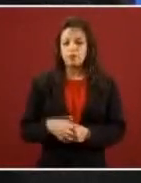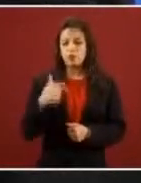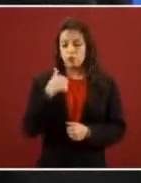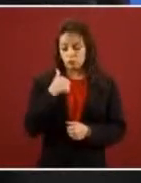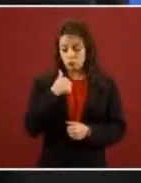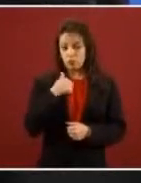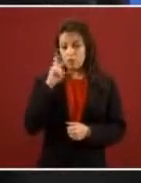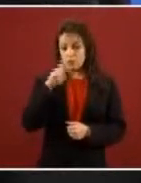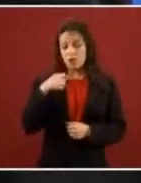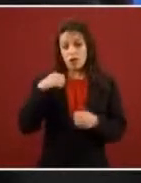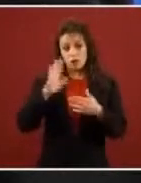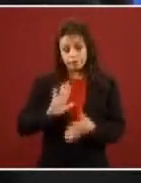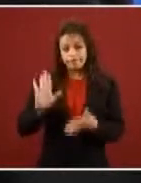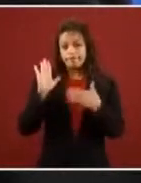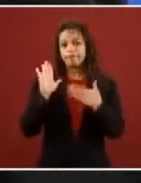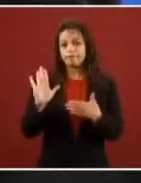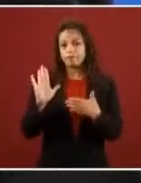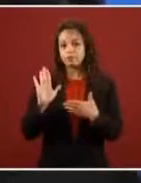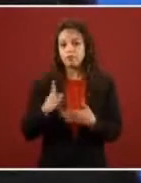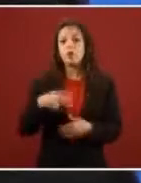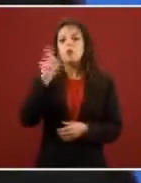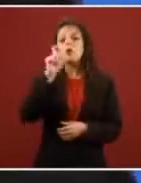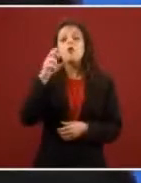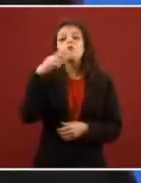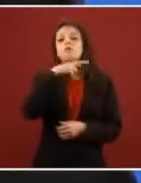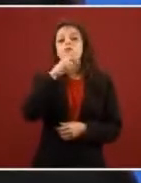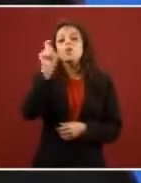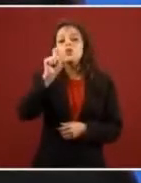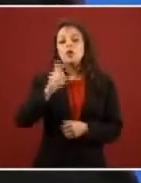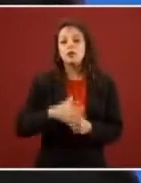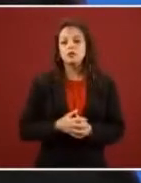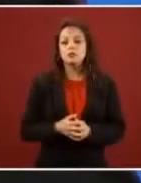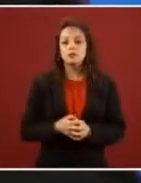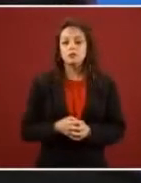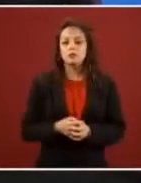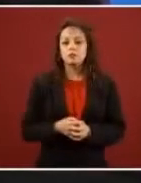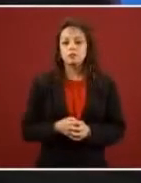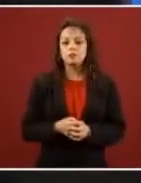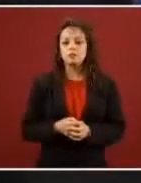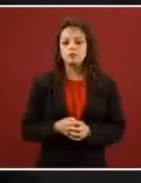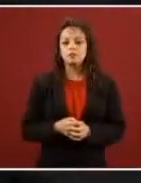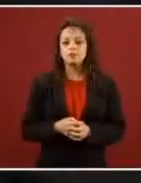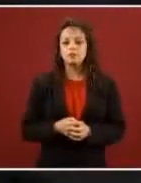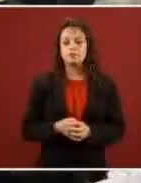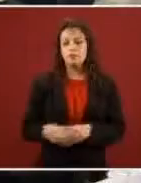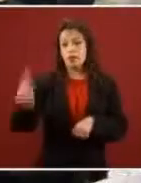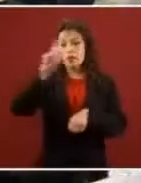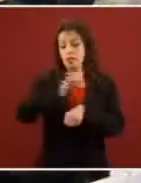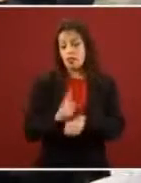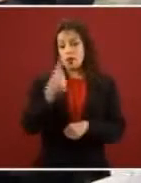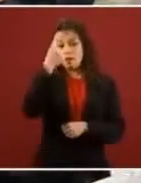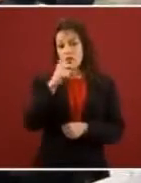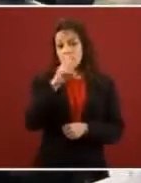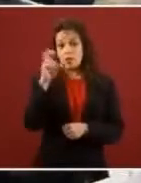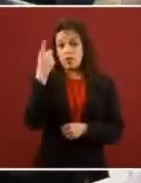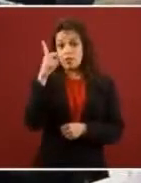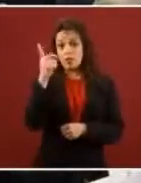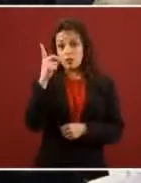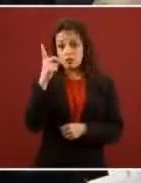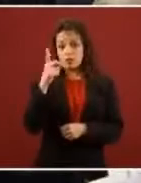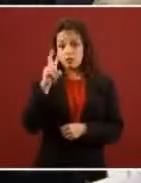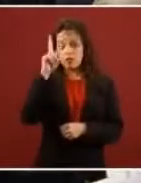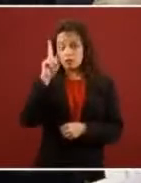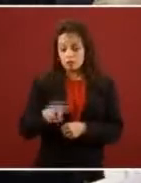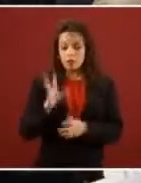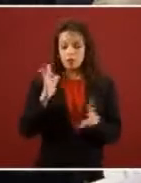comprometiéndome. ¿Pero cuándo es pronto? El día primero de diciembre, Jorge. Terminamos de sentar las